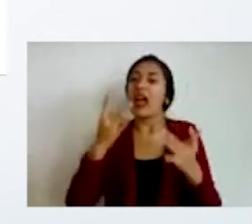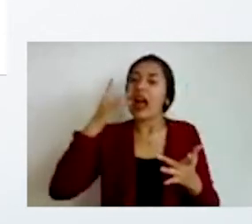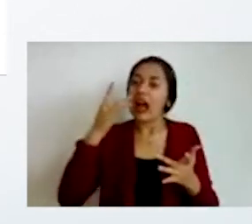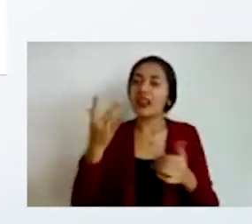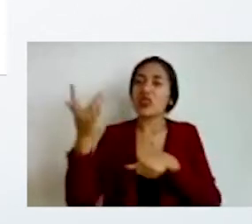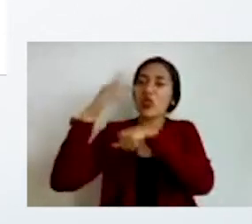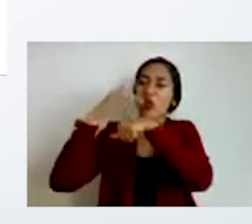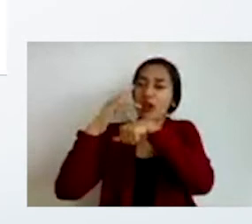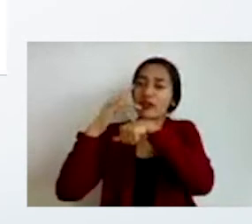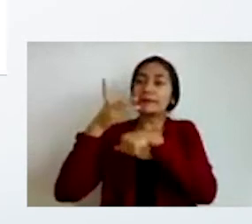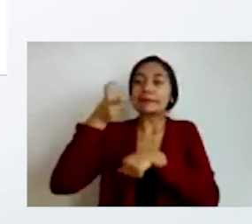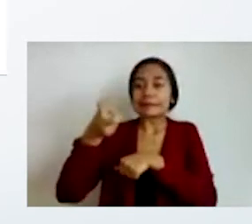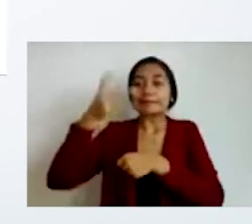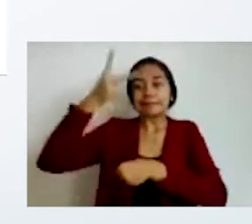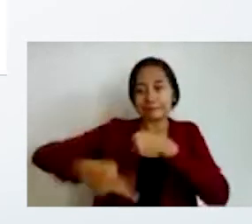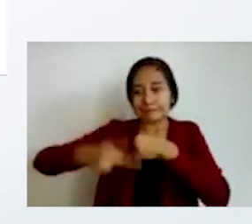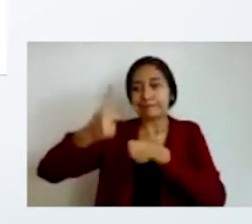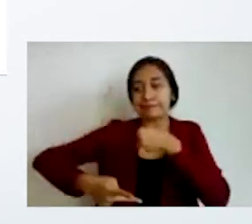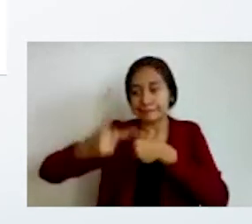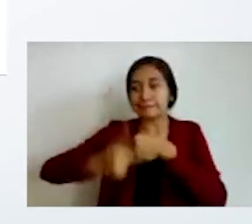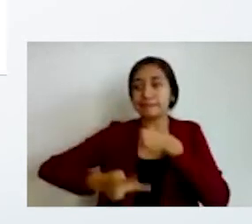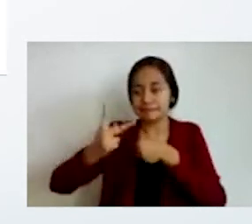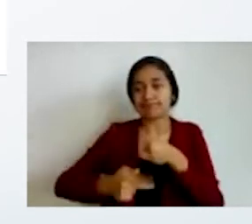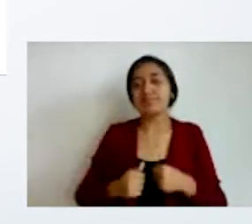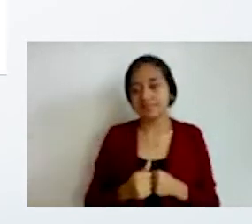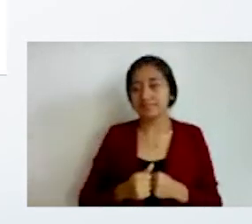a los ojos. Y finalmente,